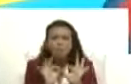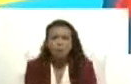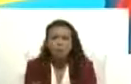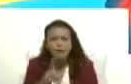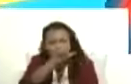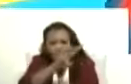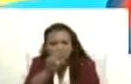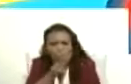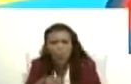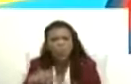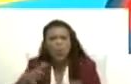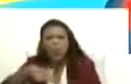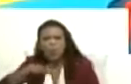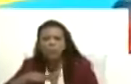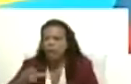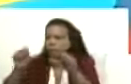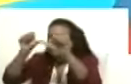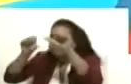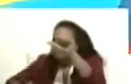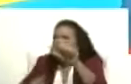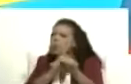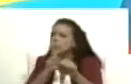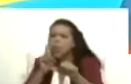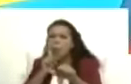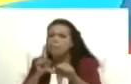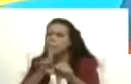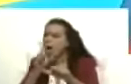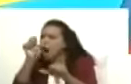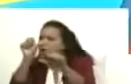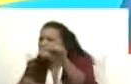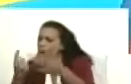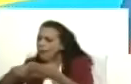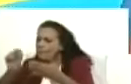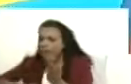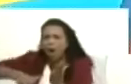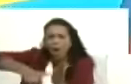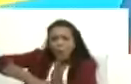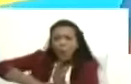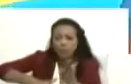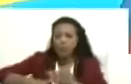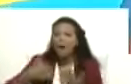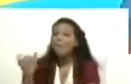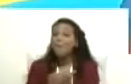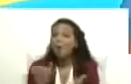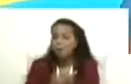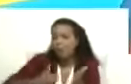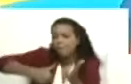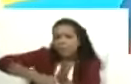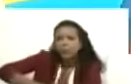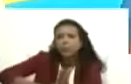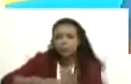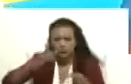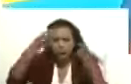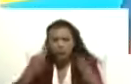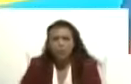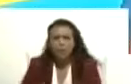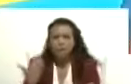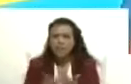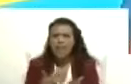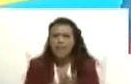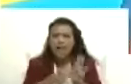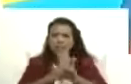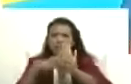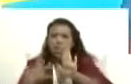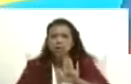gente sepa dónde vota, donde haya un cuaderno de votación y la gente pueda firmar y colocar su huella, que garantice el principio